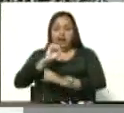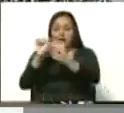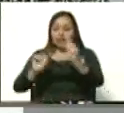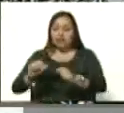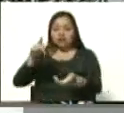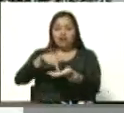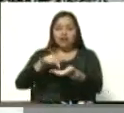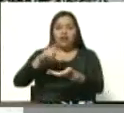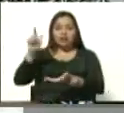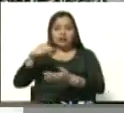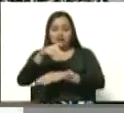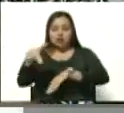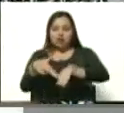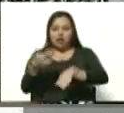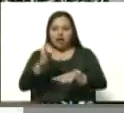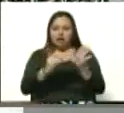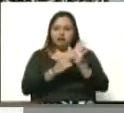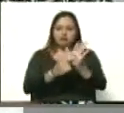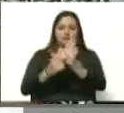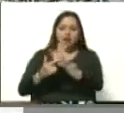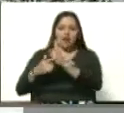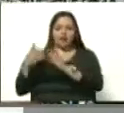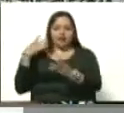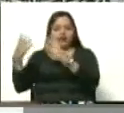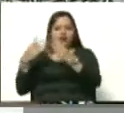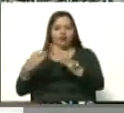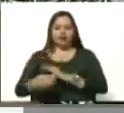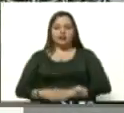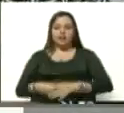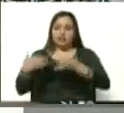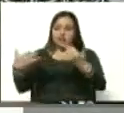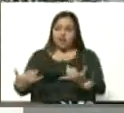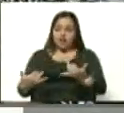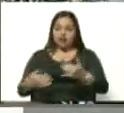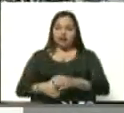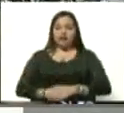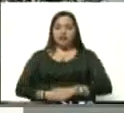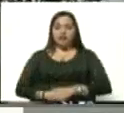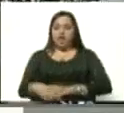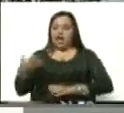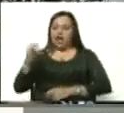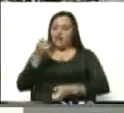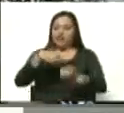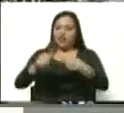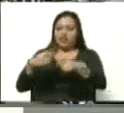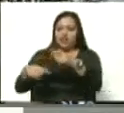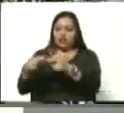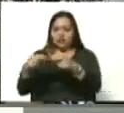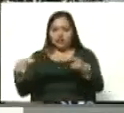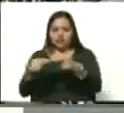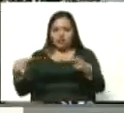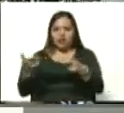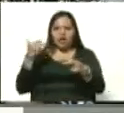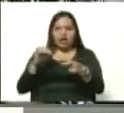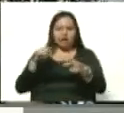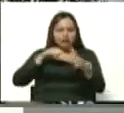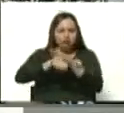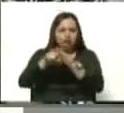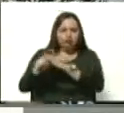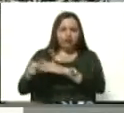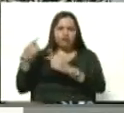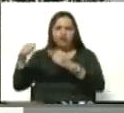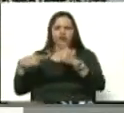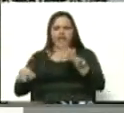los nacionales que se van a estar presentando durante el festival. Y ya a través de Ticketmundo se están haciendo la venta de entradas para estos